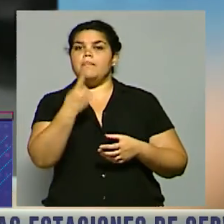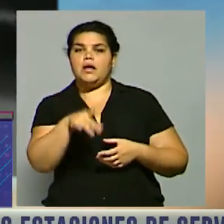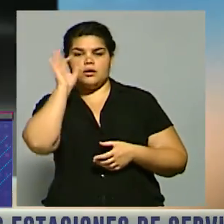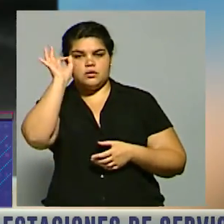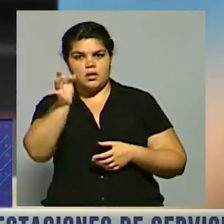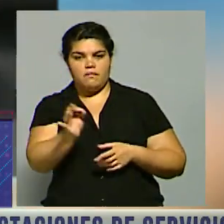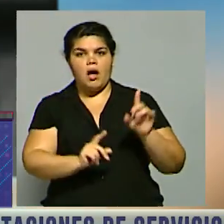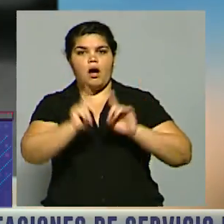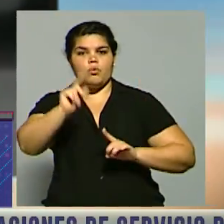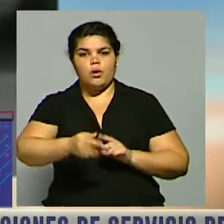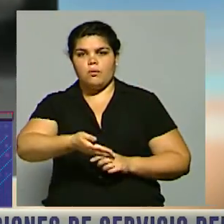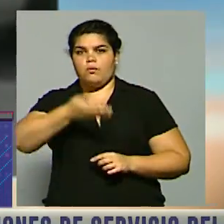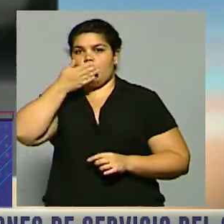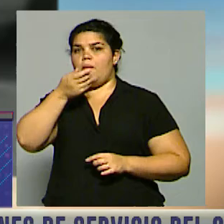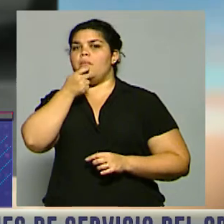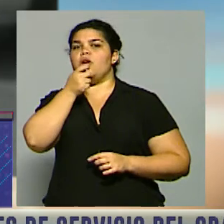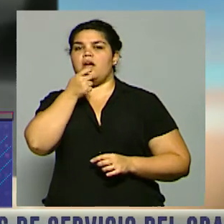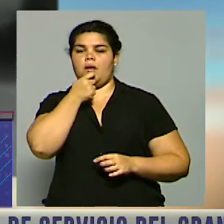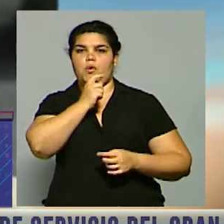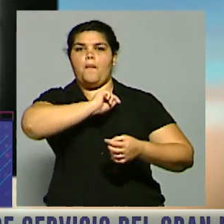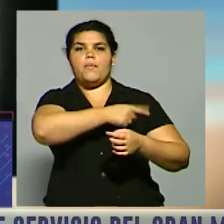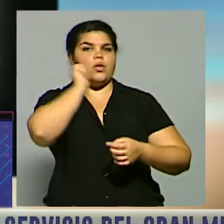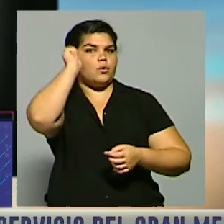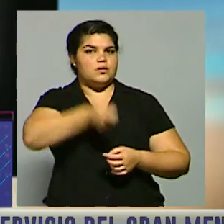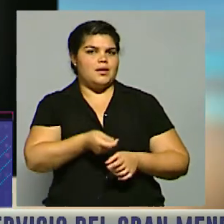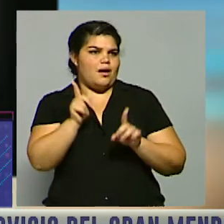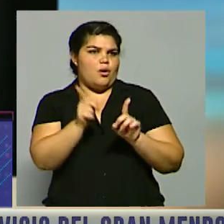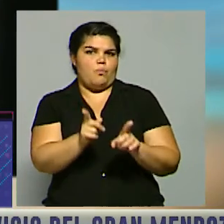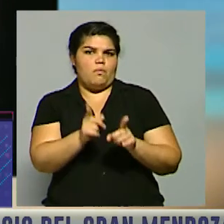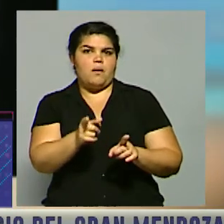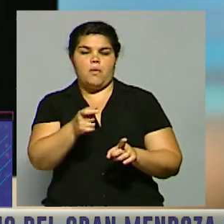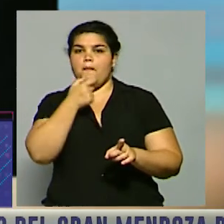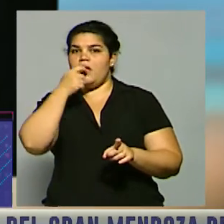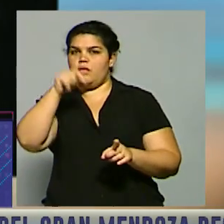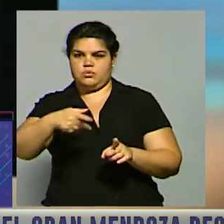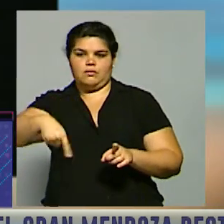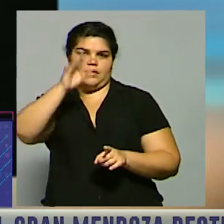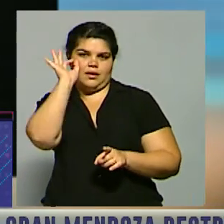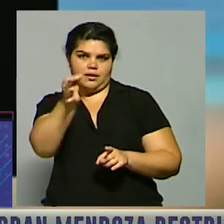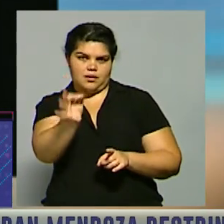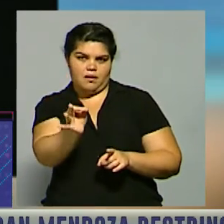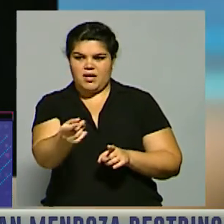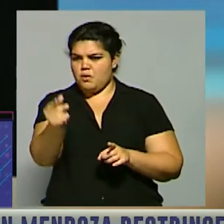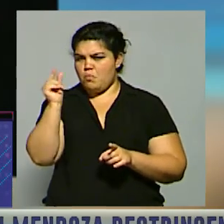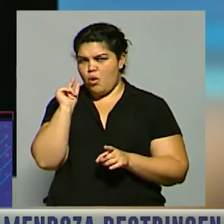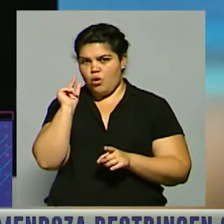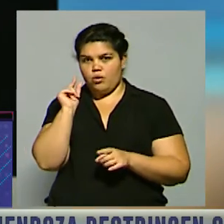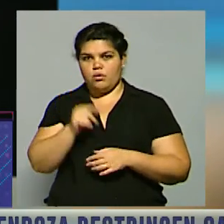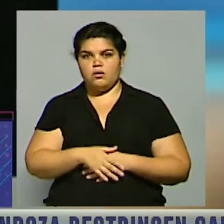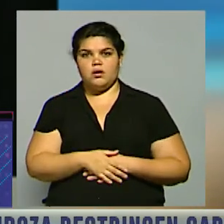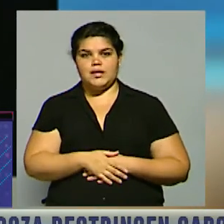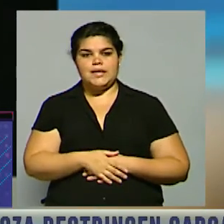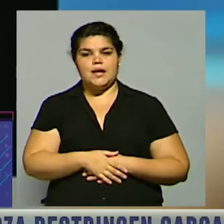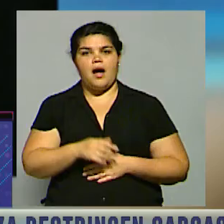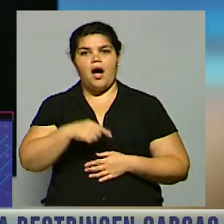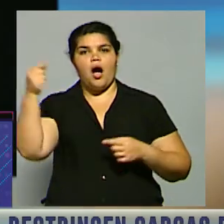genocidas se reciclaron, por ejemplo, en el Poder Judicial, y así fue que en la provincia de Mendoza, ustedes saben muy bien, tuvimos hace poquísimo